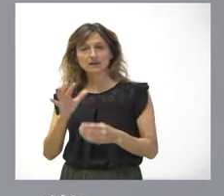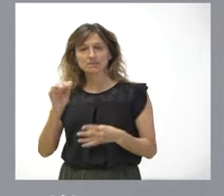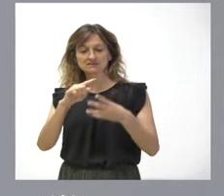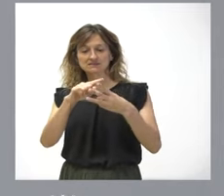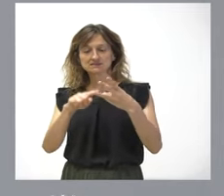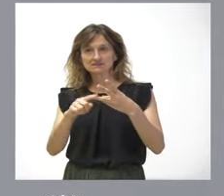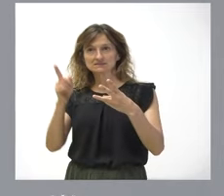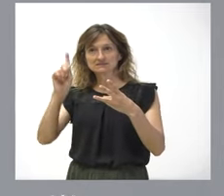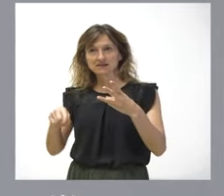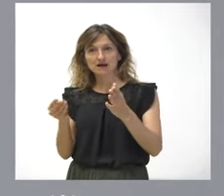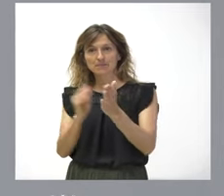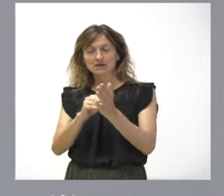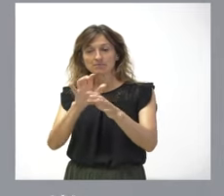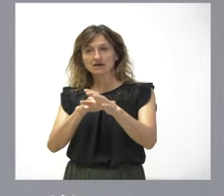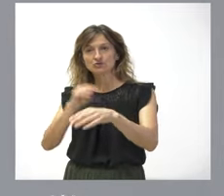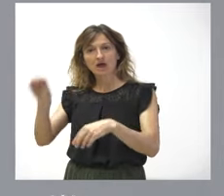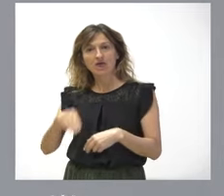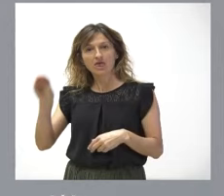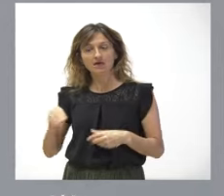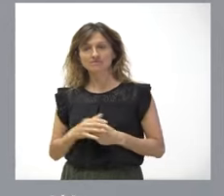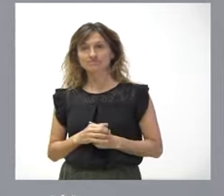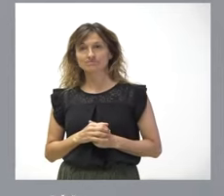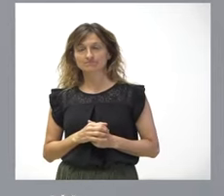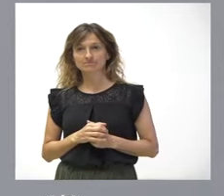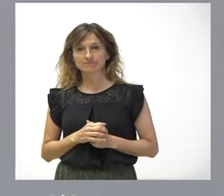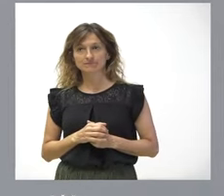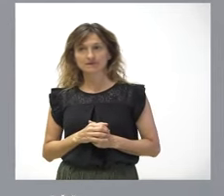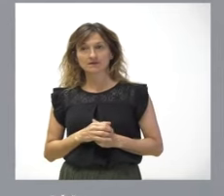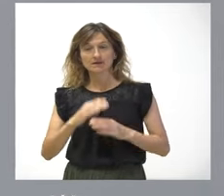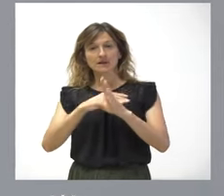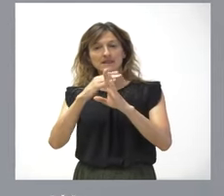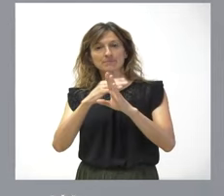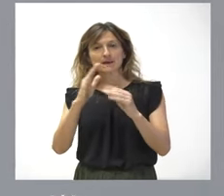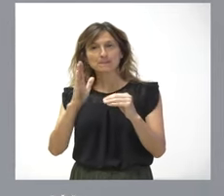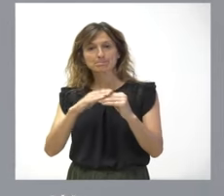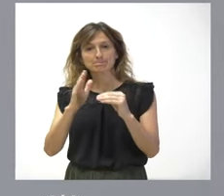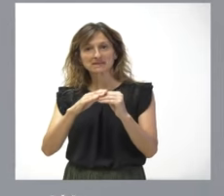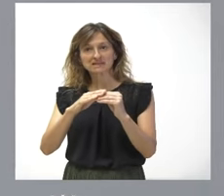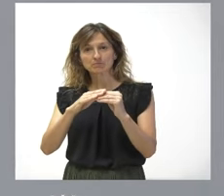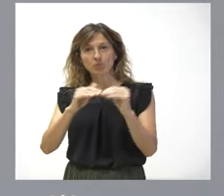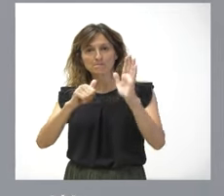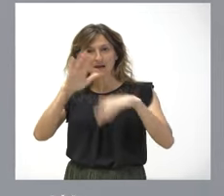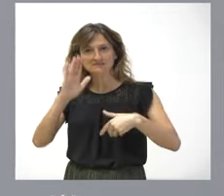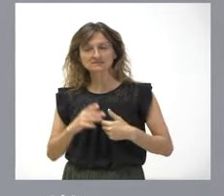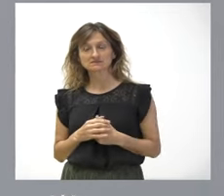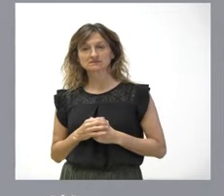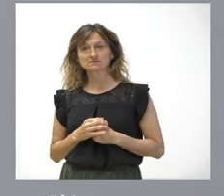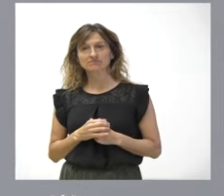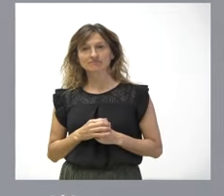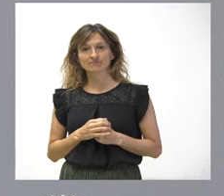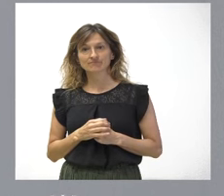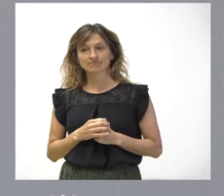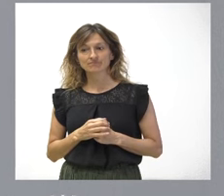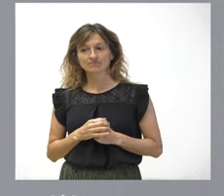puntos porque hay una mayoría de comunidades autónomas que lo piden y que superan el nivel mínimo exigible para esta convocatoria